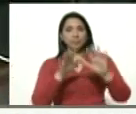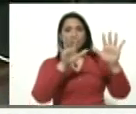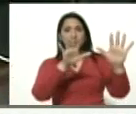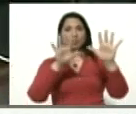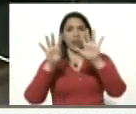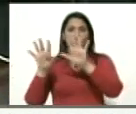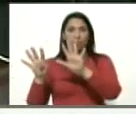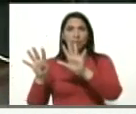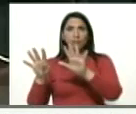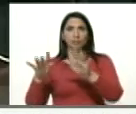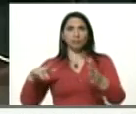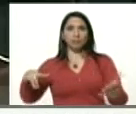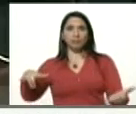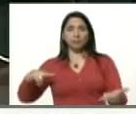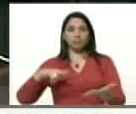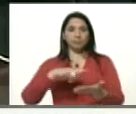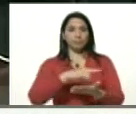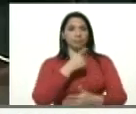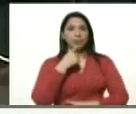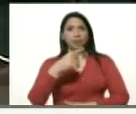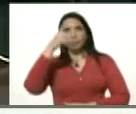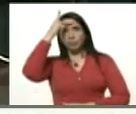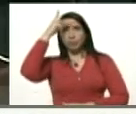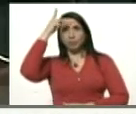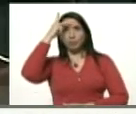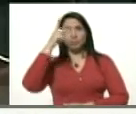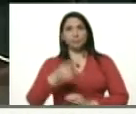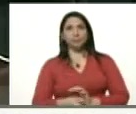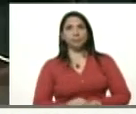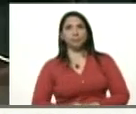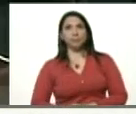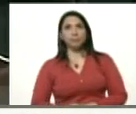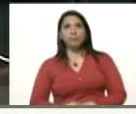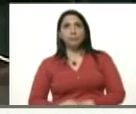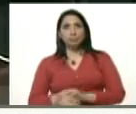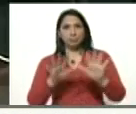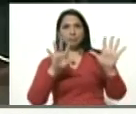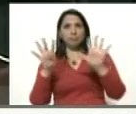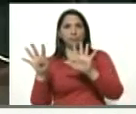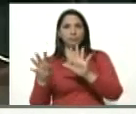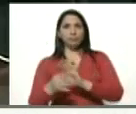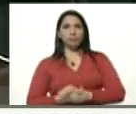19 en el vuelo que le estoy diciendo de Perú, 19 casos, 19.